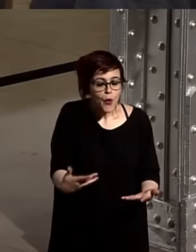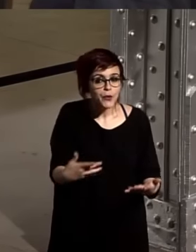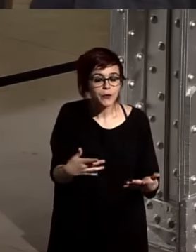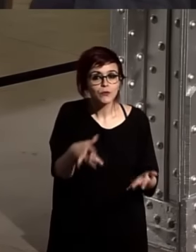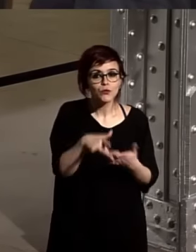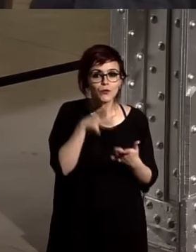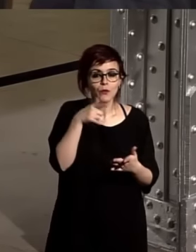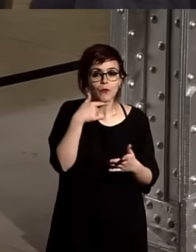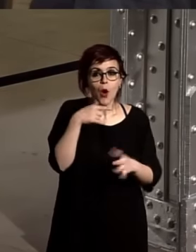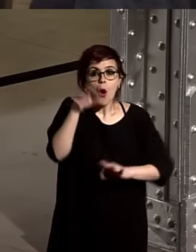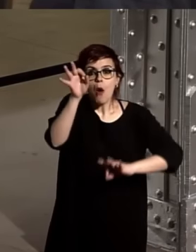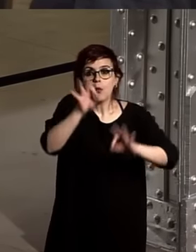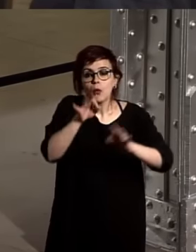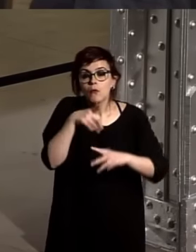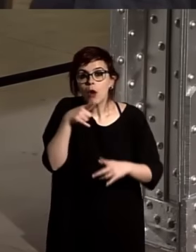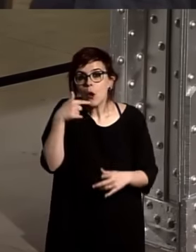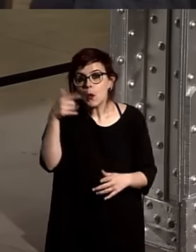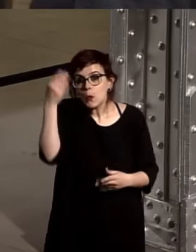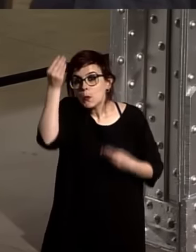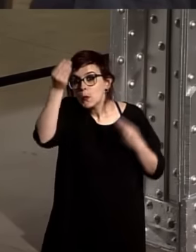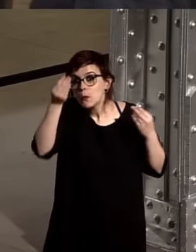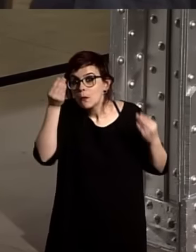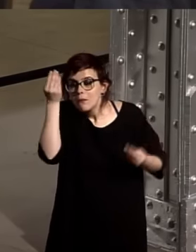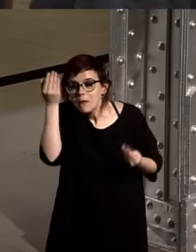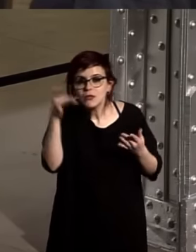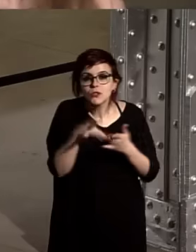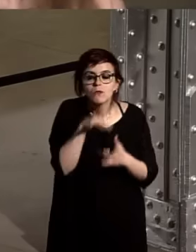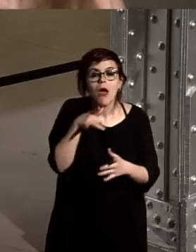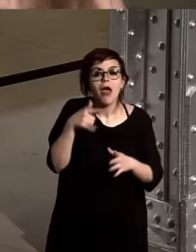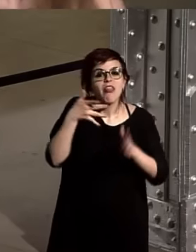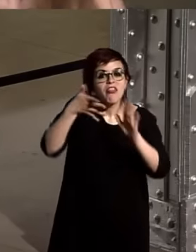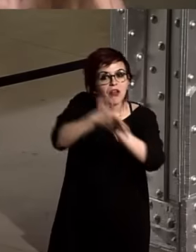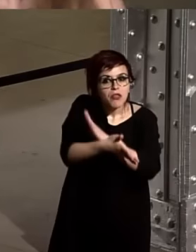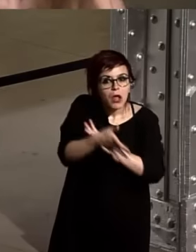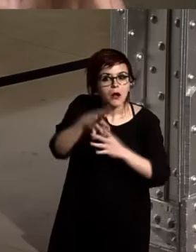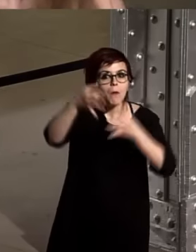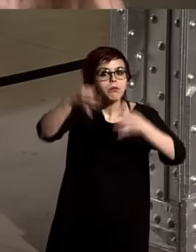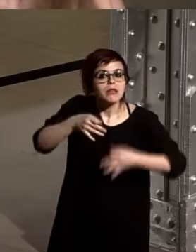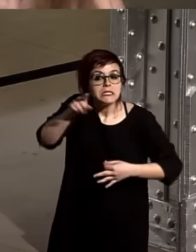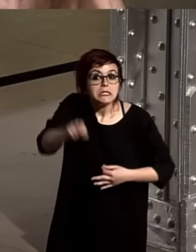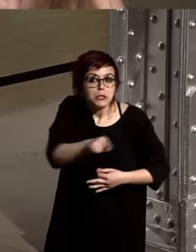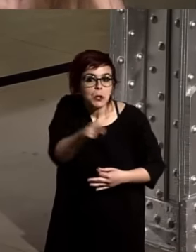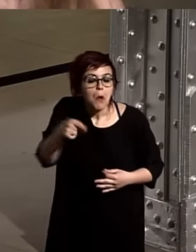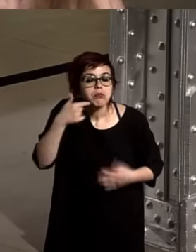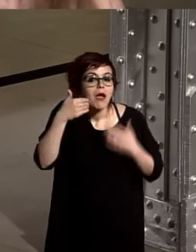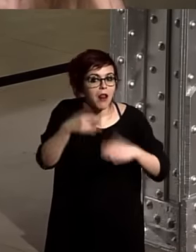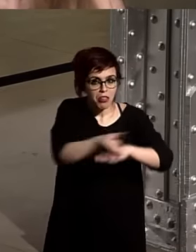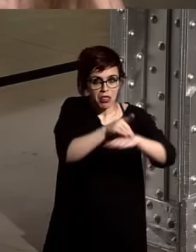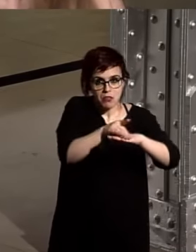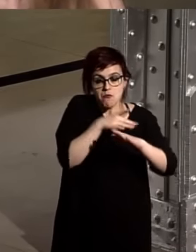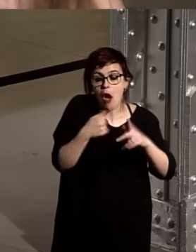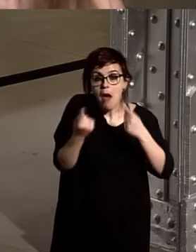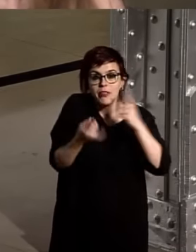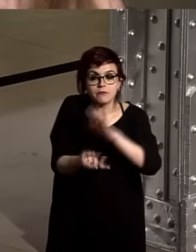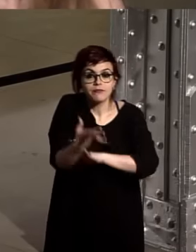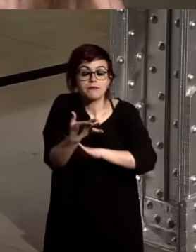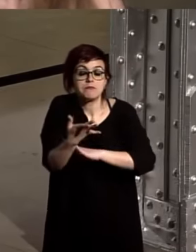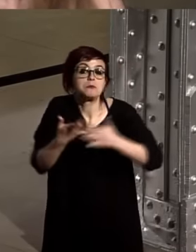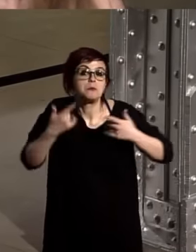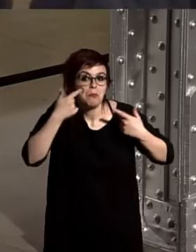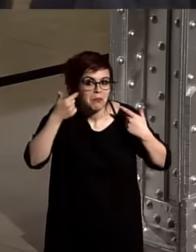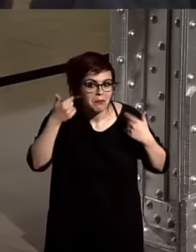manera las pocas probabilidades que igual tenemos de acertar no en en dar una definición científica sobre algo que nos sucede o algo que queremos que queremos